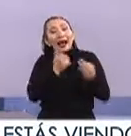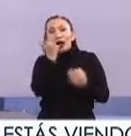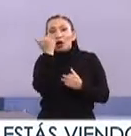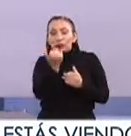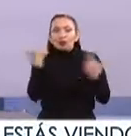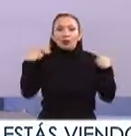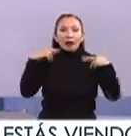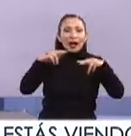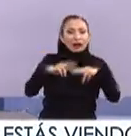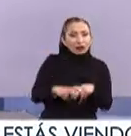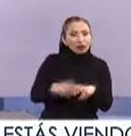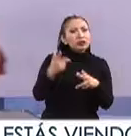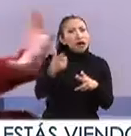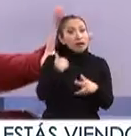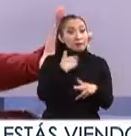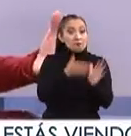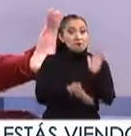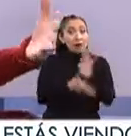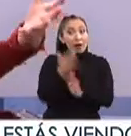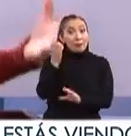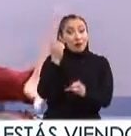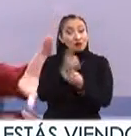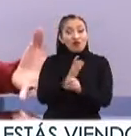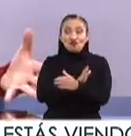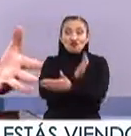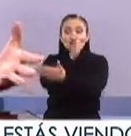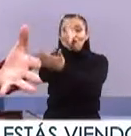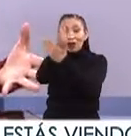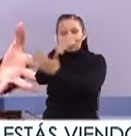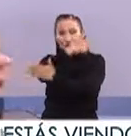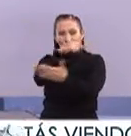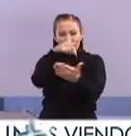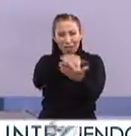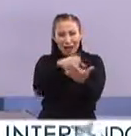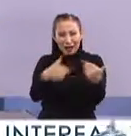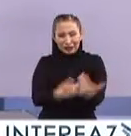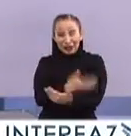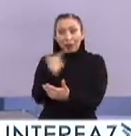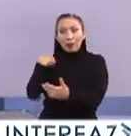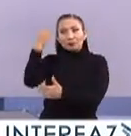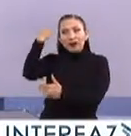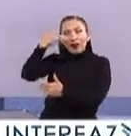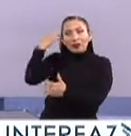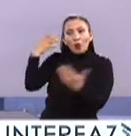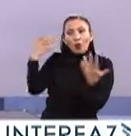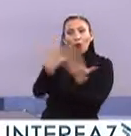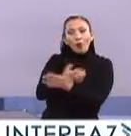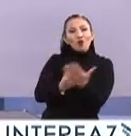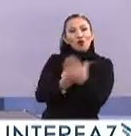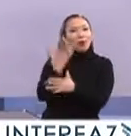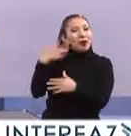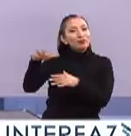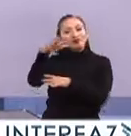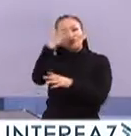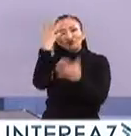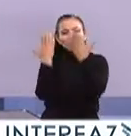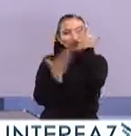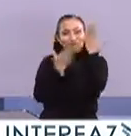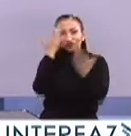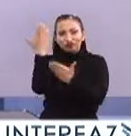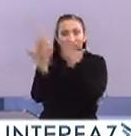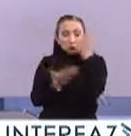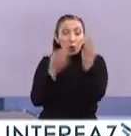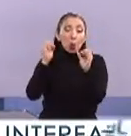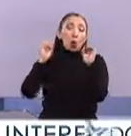estudiantes académicos que han tenido la oportunidad de desplazarse desde sus lugares de origen y tener una experiencia nueva dentro de su formación